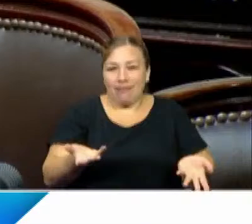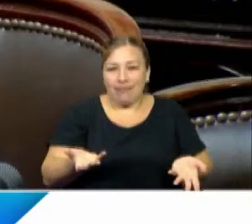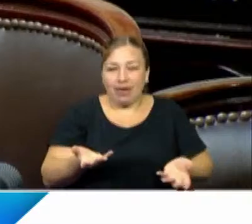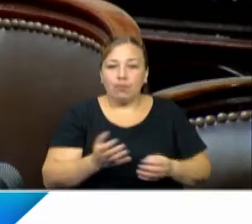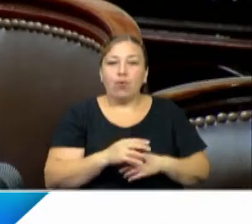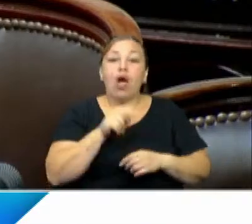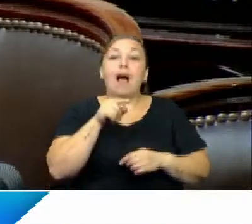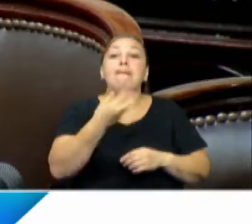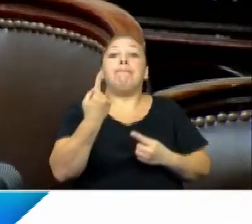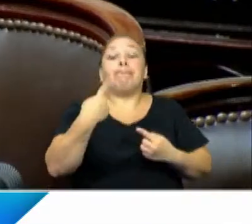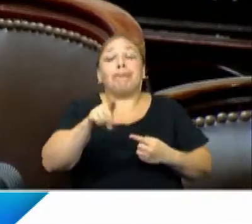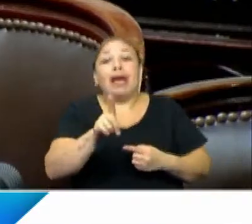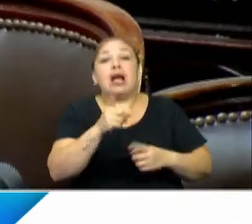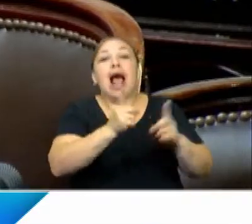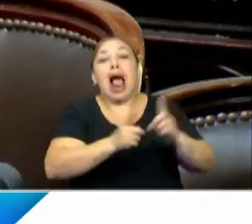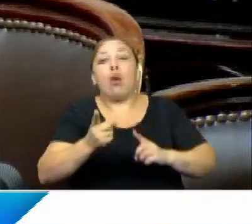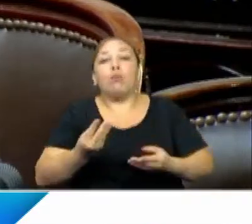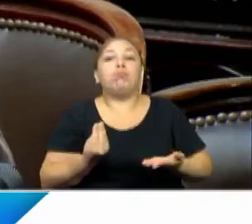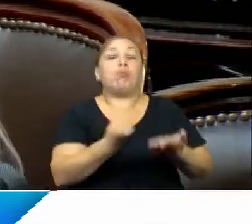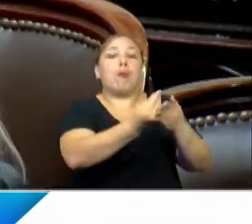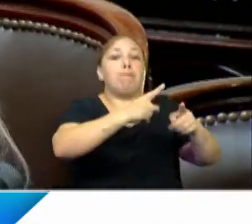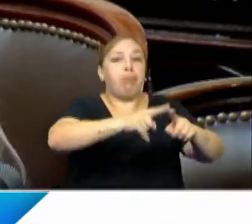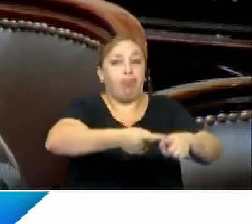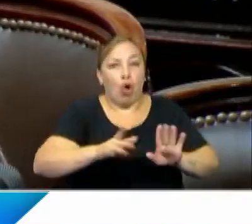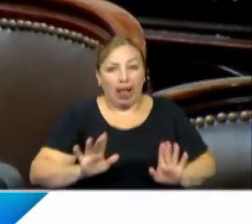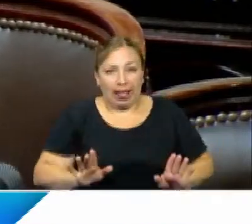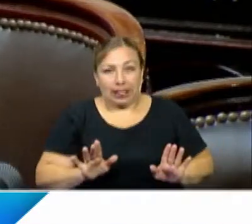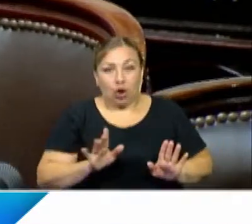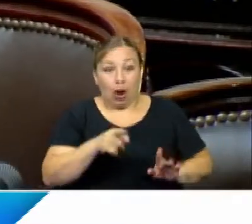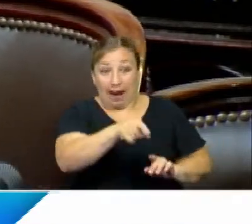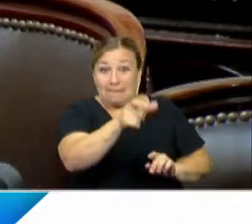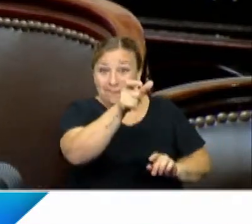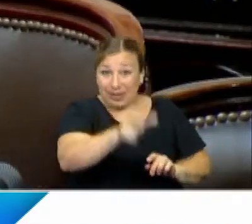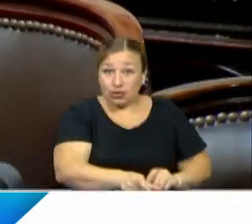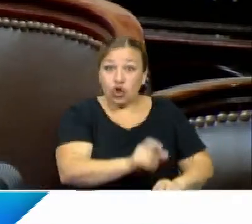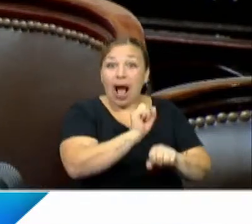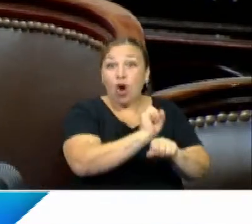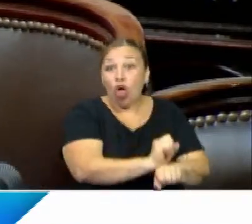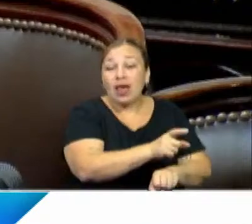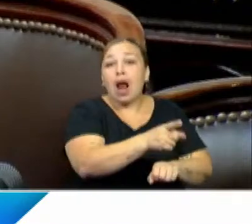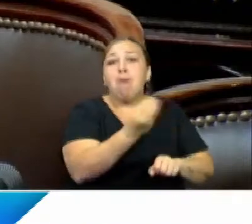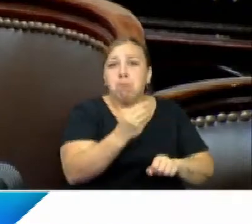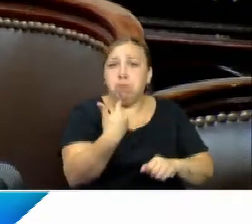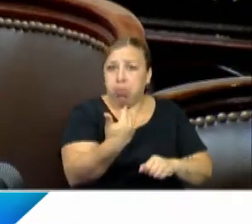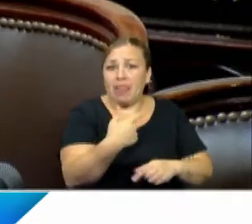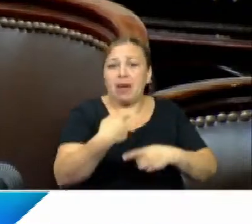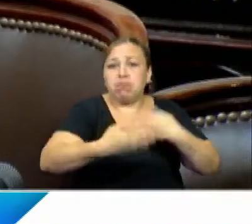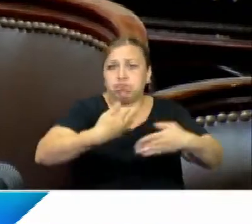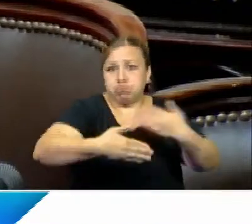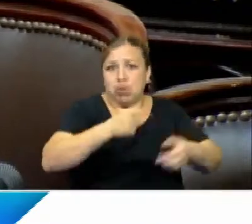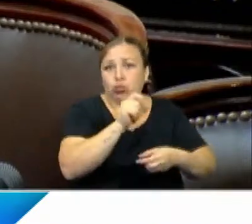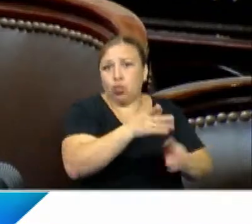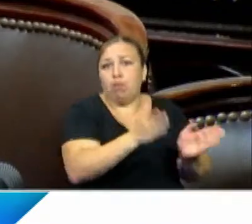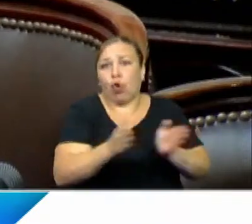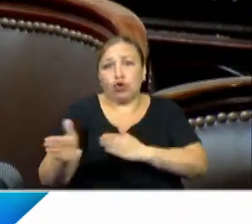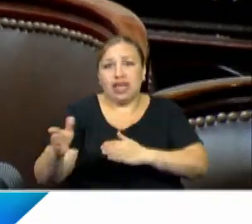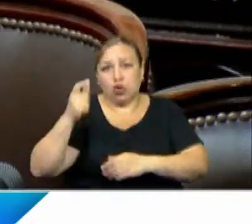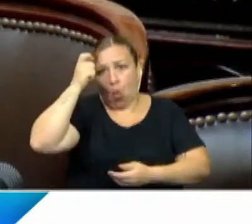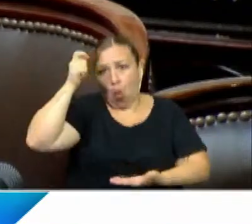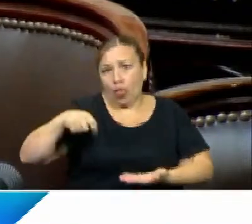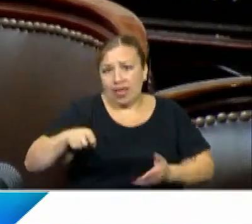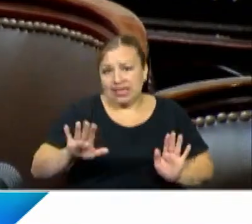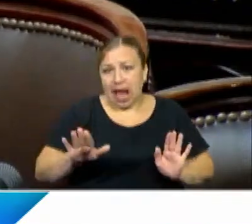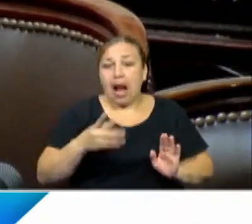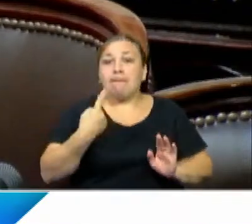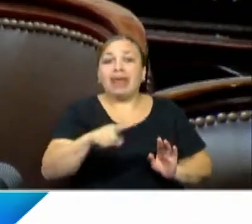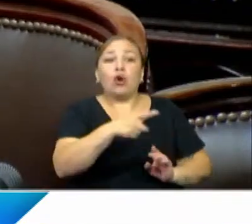para posicionamientos políticos. El condenado no va a estar impedido de proseguir sus instancias judiciales, solo no puede